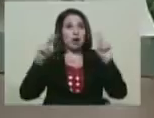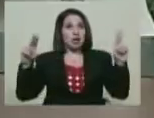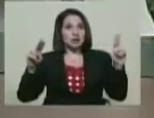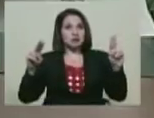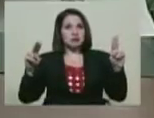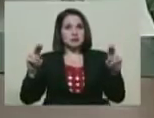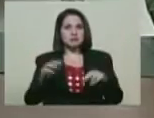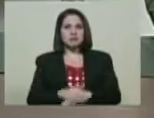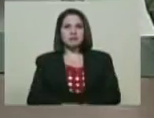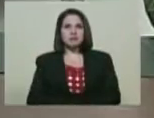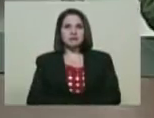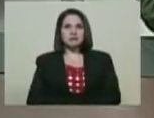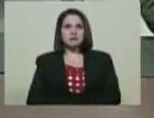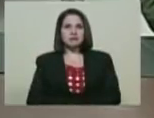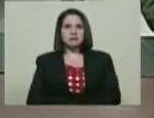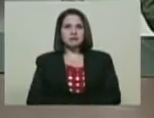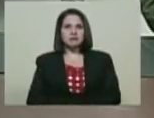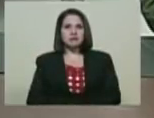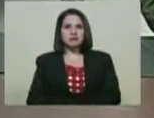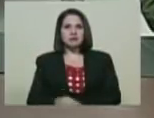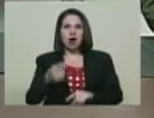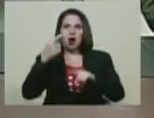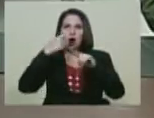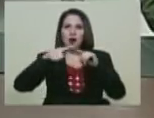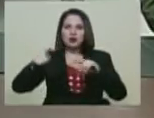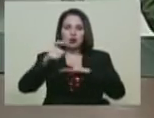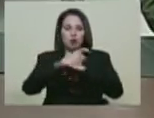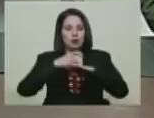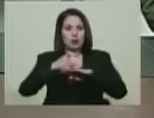exgobernador Rangel Gómez.